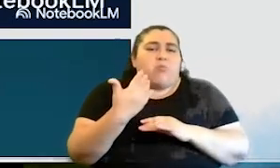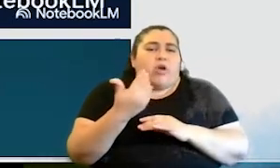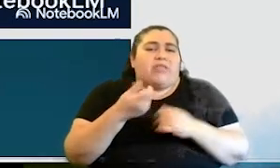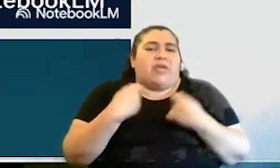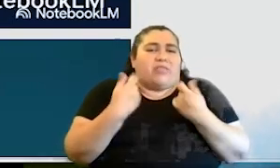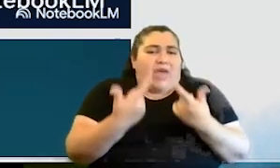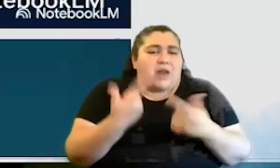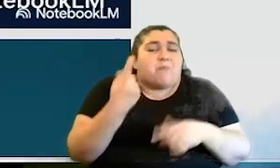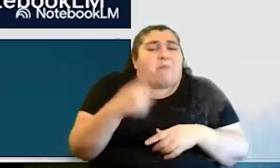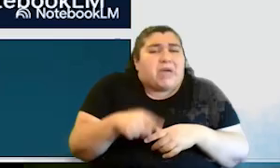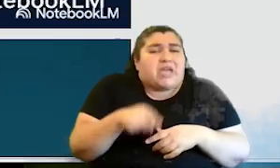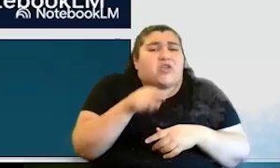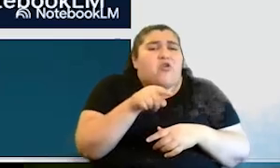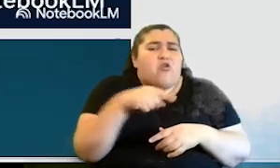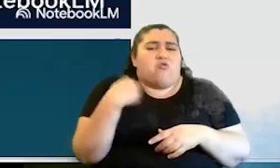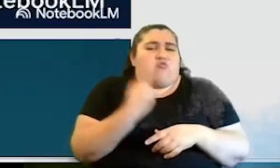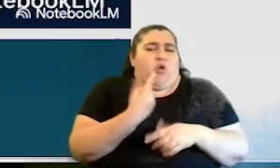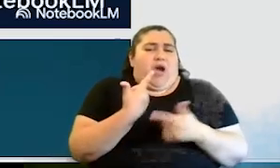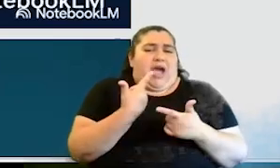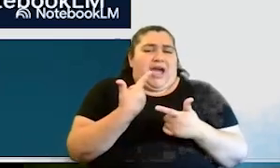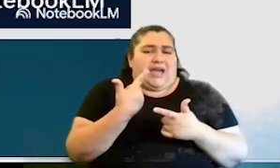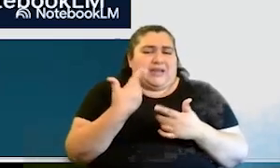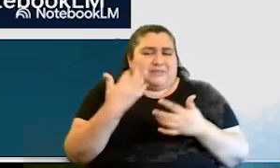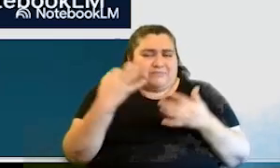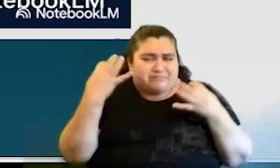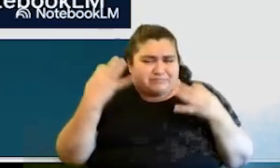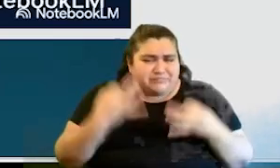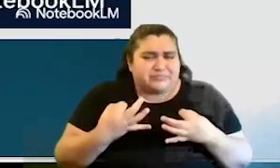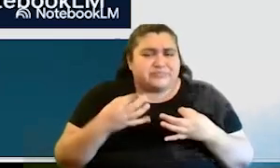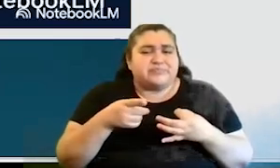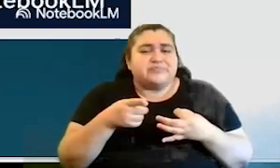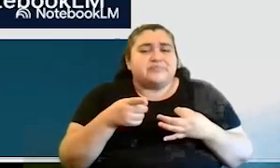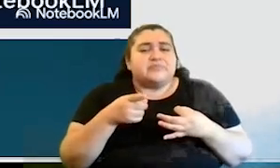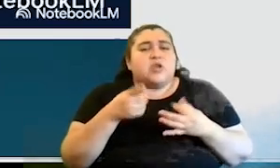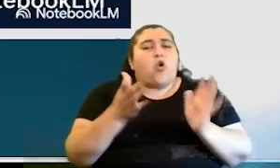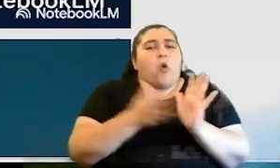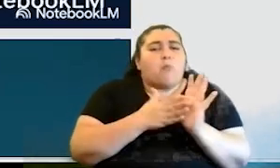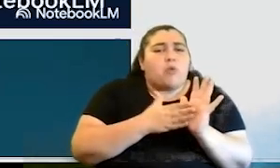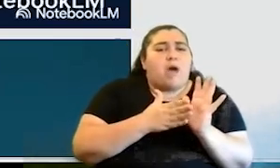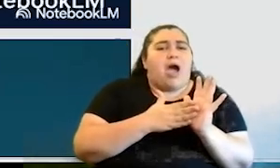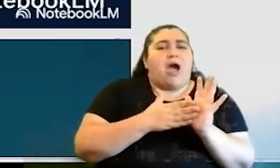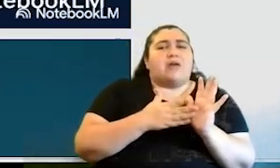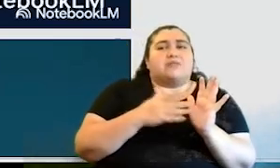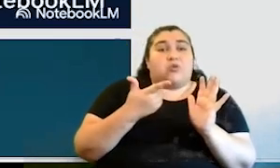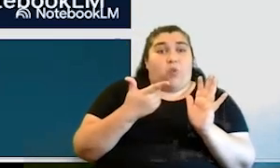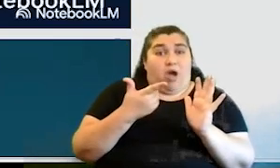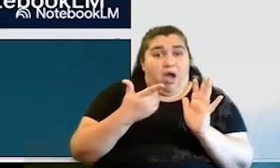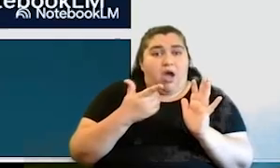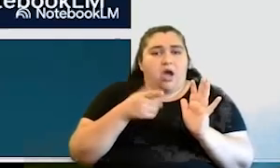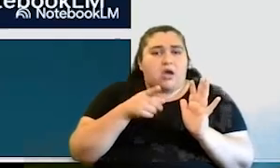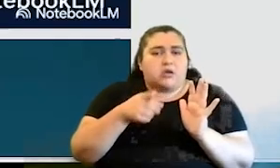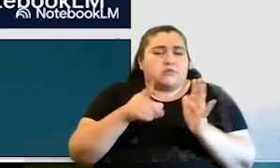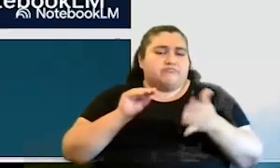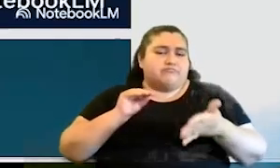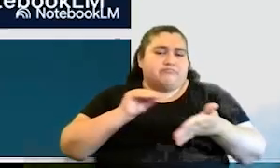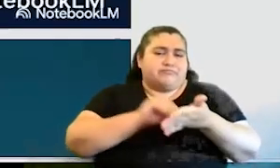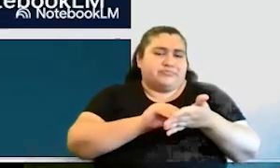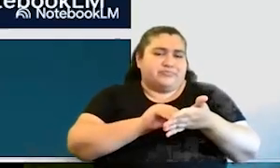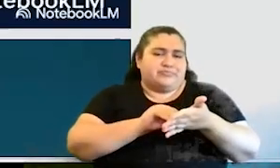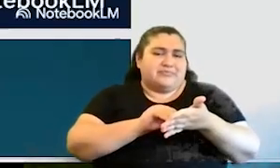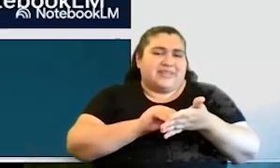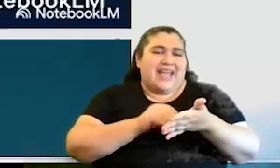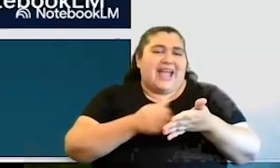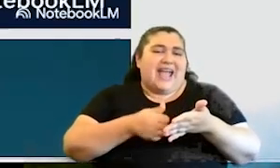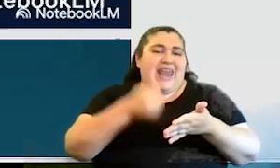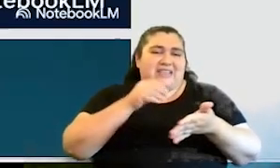lo que no tenemos un viático sobre la rendición, un comprobante sobre la rendición de ese viático, va comprendido dentro de la ganancia y paga el